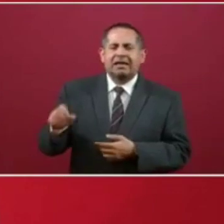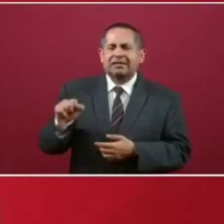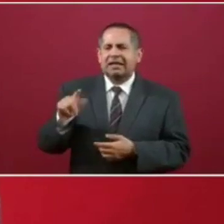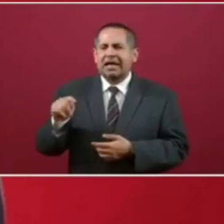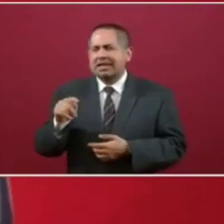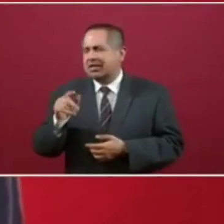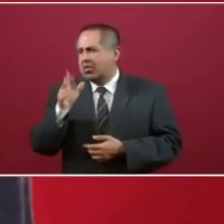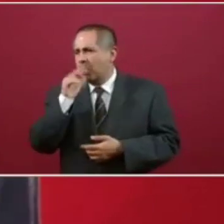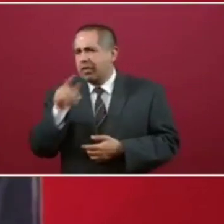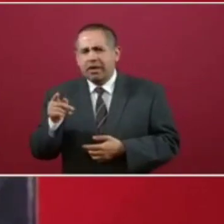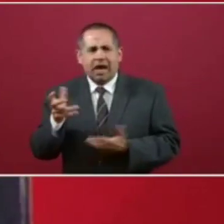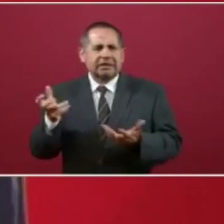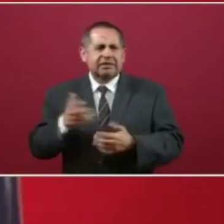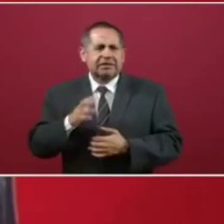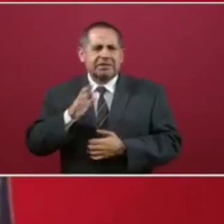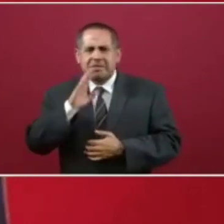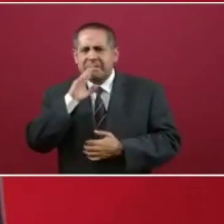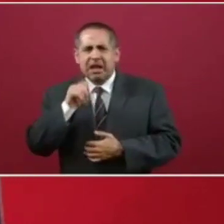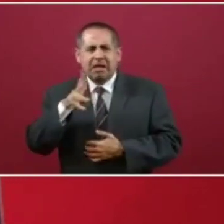de hacer algo así.